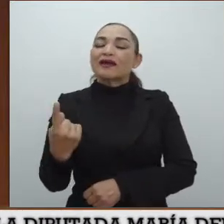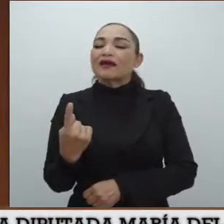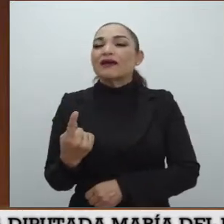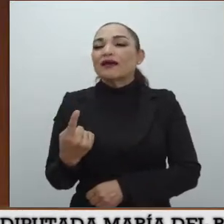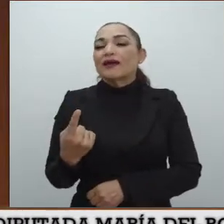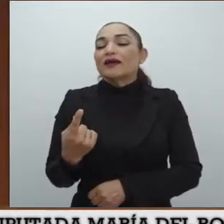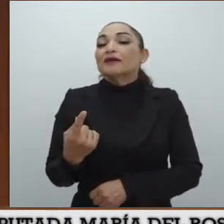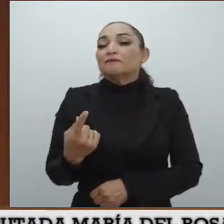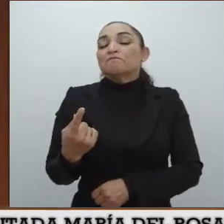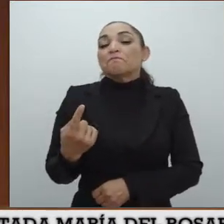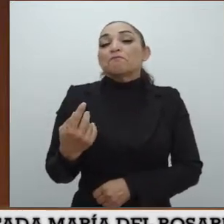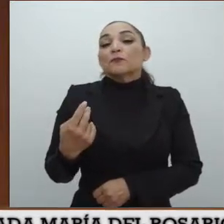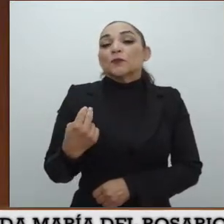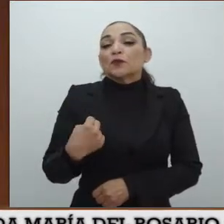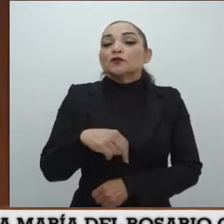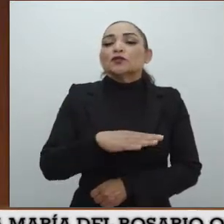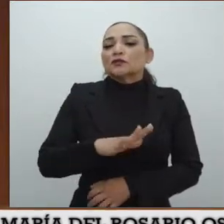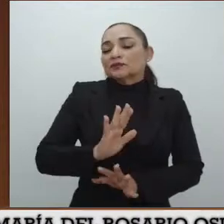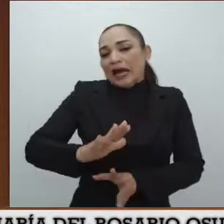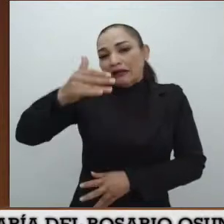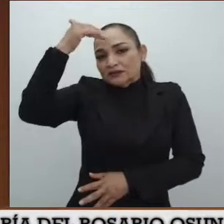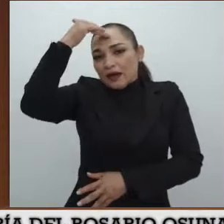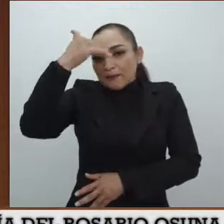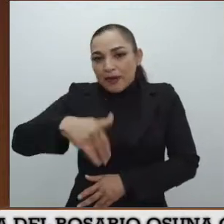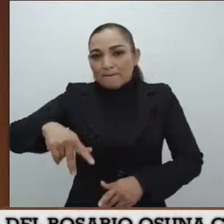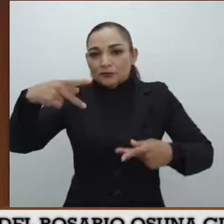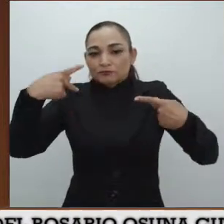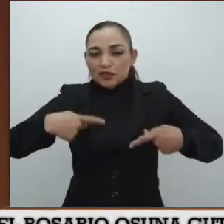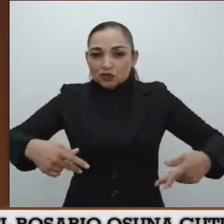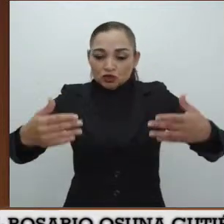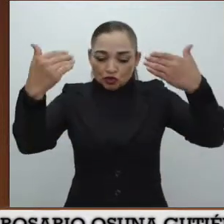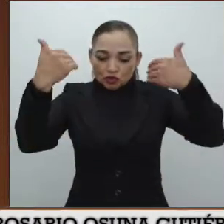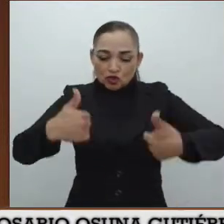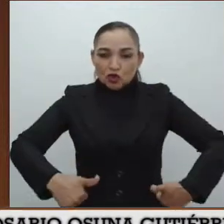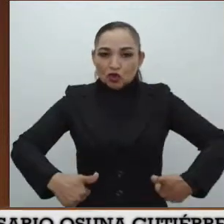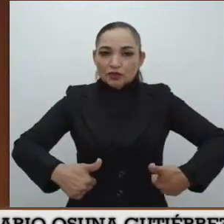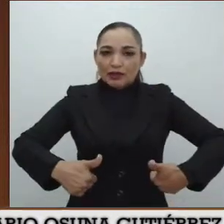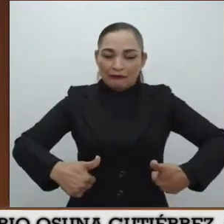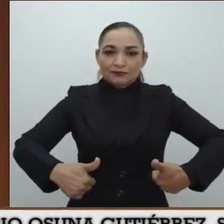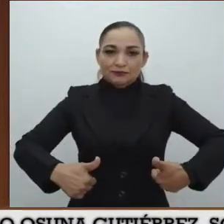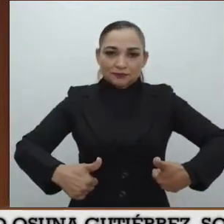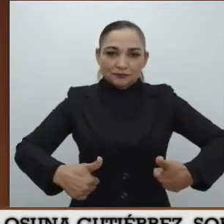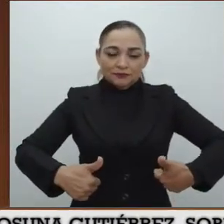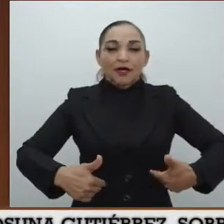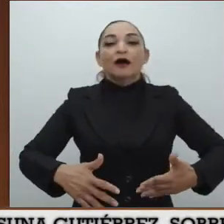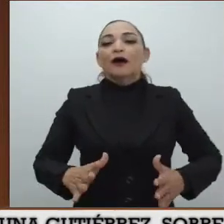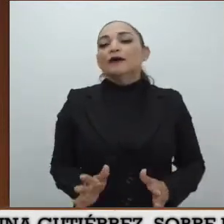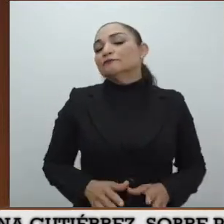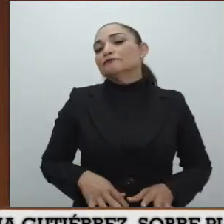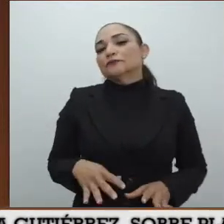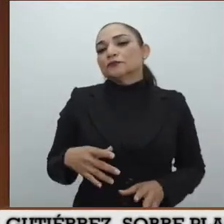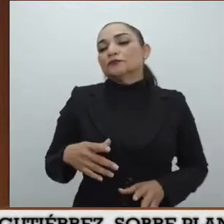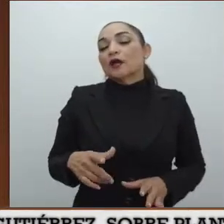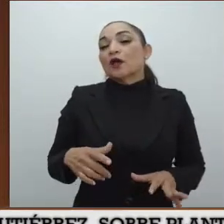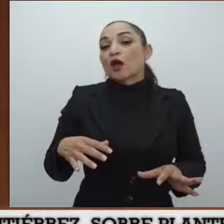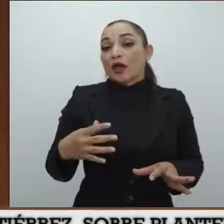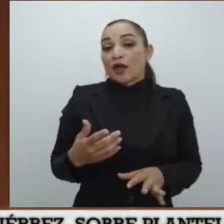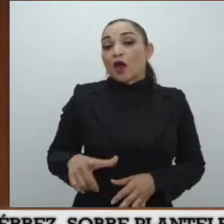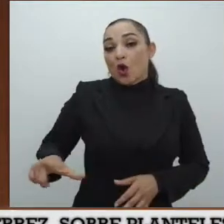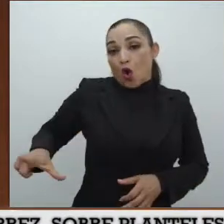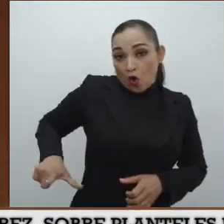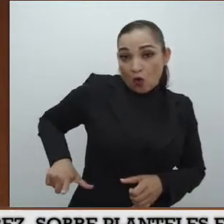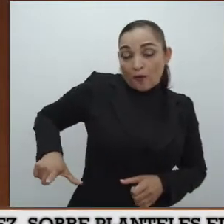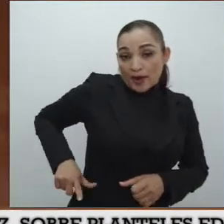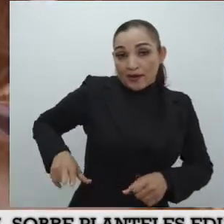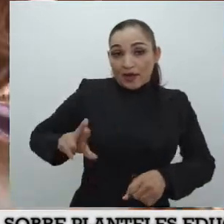sabemos cómo ciudadanos, primero que somos, y ciudadanas, que está cumpliendo el